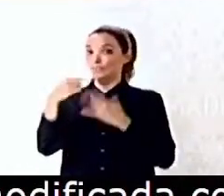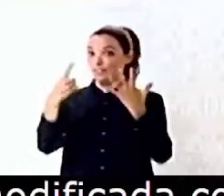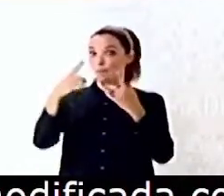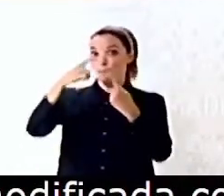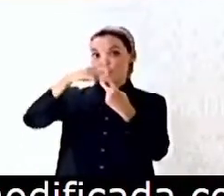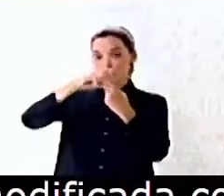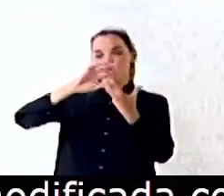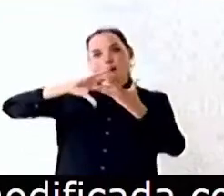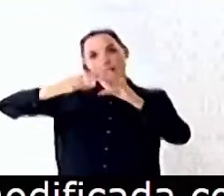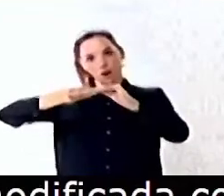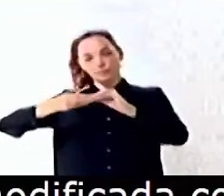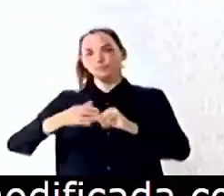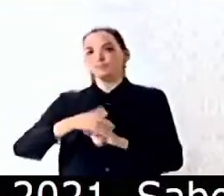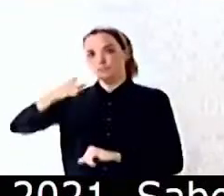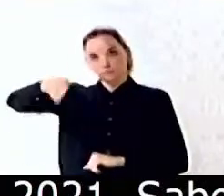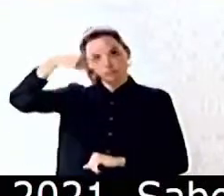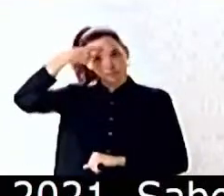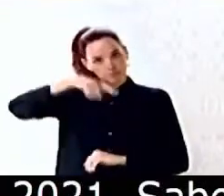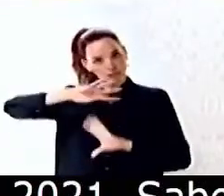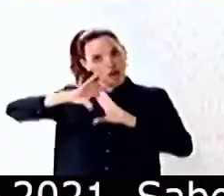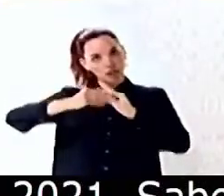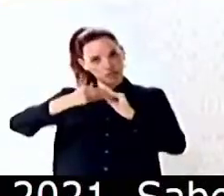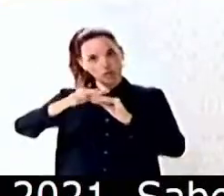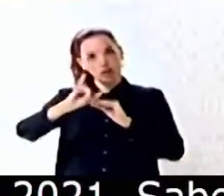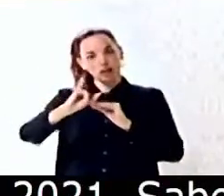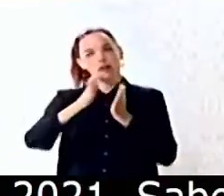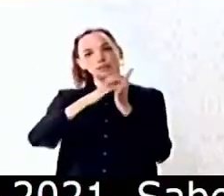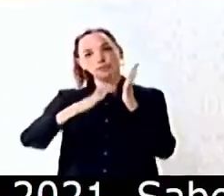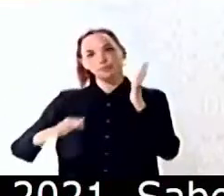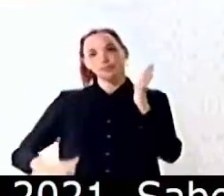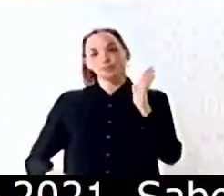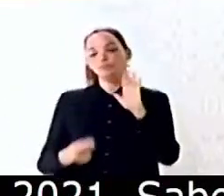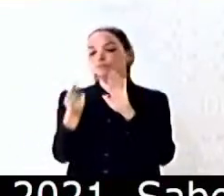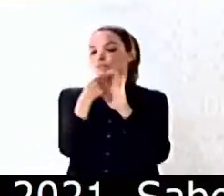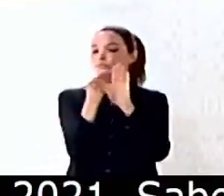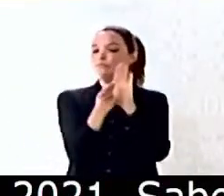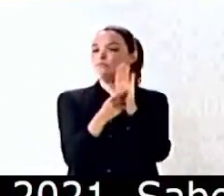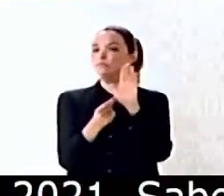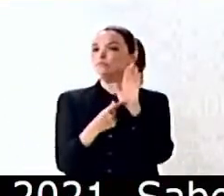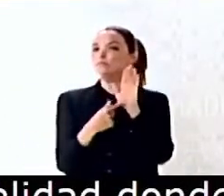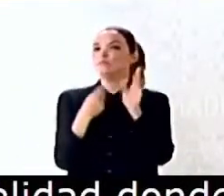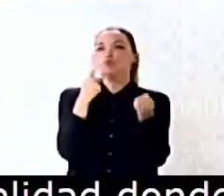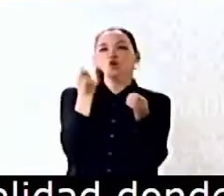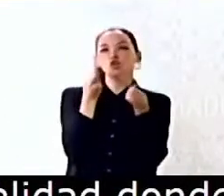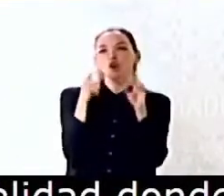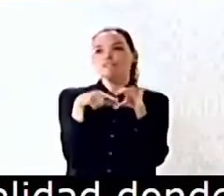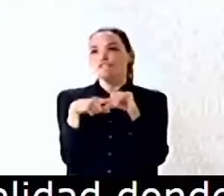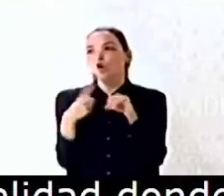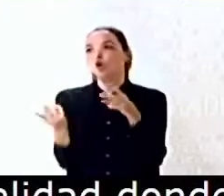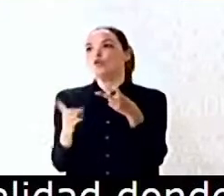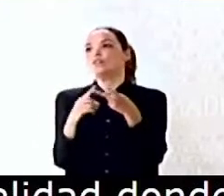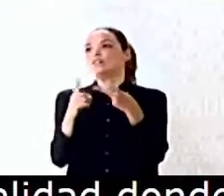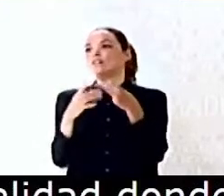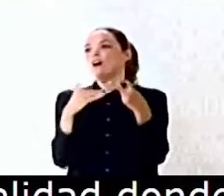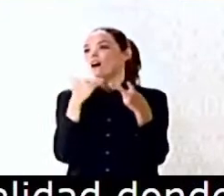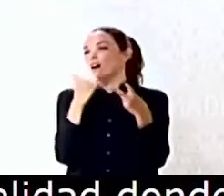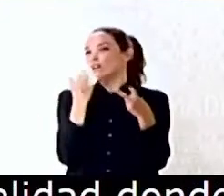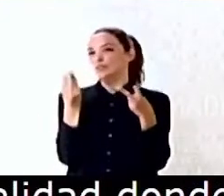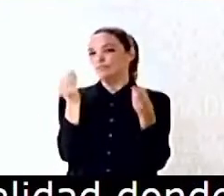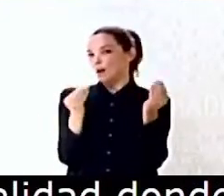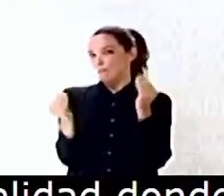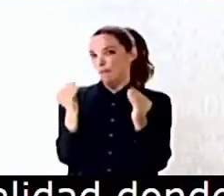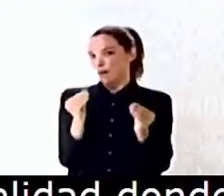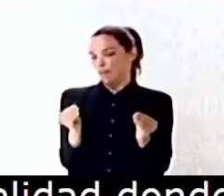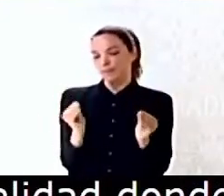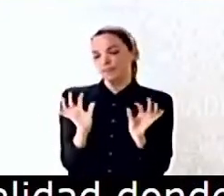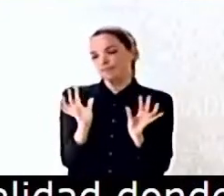Saben ustedes que había un anexo de nueva normalidad donde todavía venían medidas de determinado control de aforo, de determinadas control. Va a ser